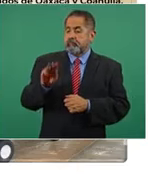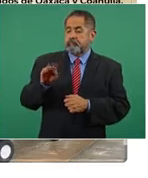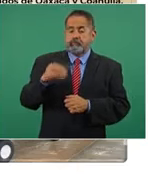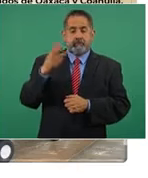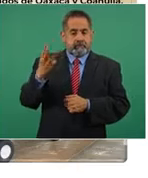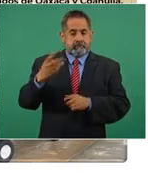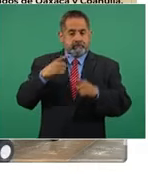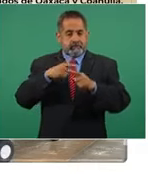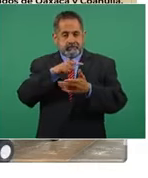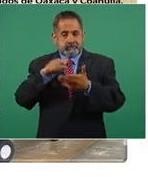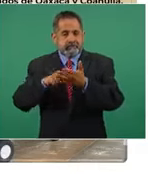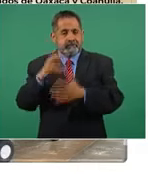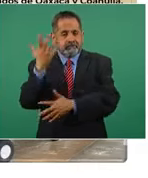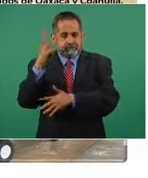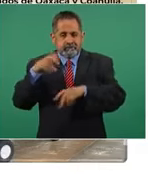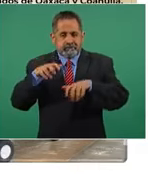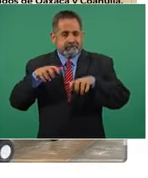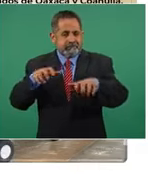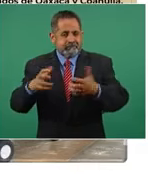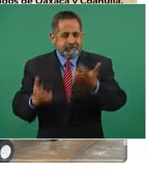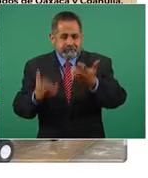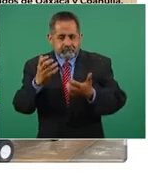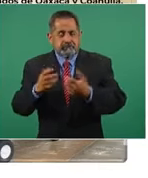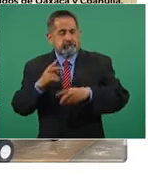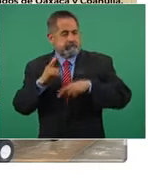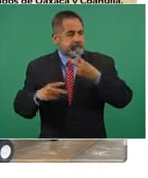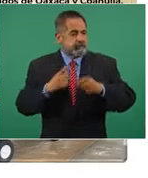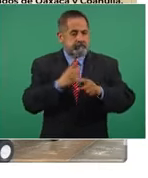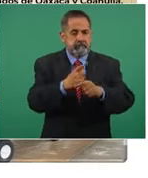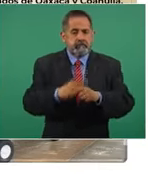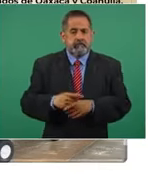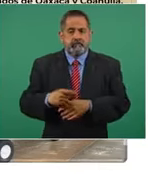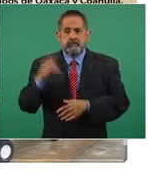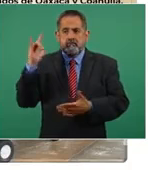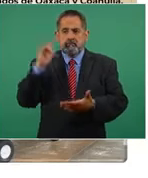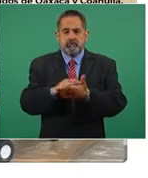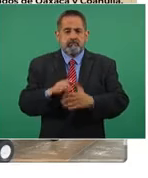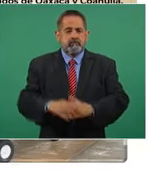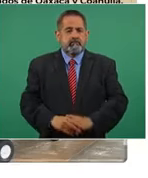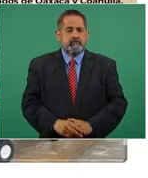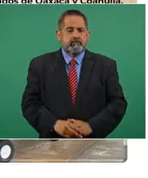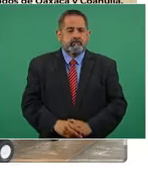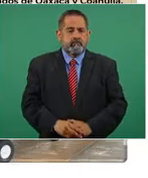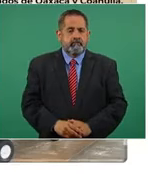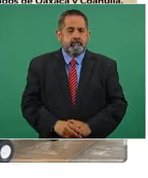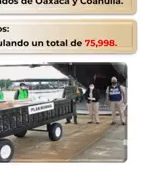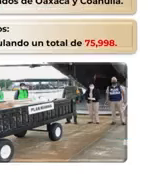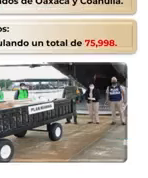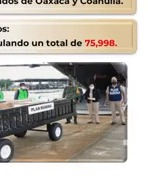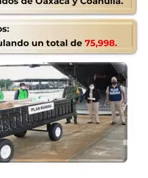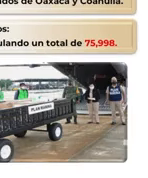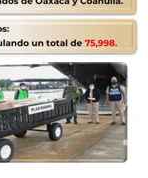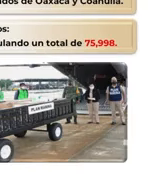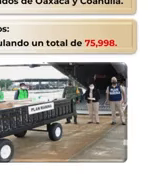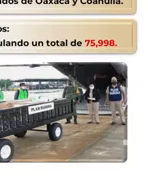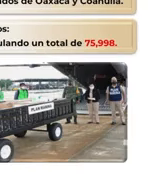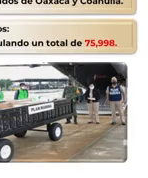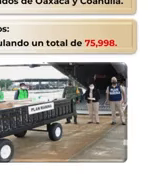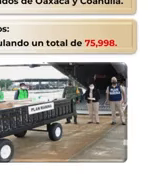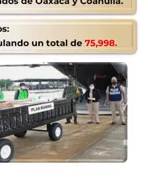y 22 urbanos, 6 accidentes, 2 aéreos, 1 ferroviario y 3 vehiculares, 2 nevadas y una búsqueda de una